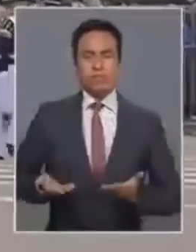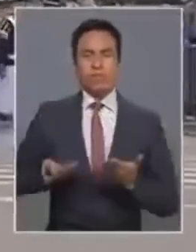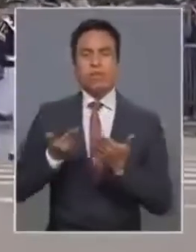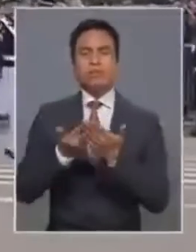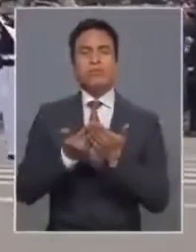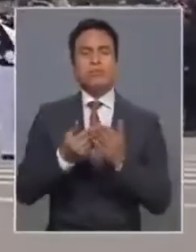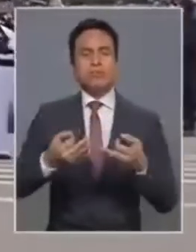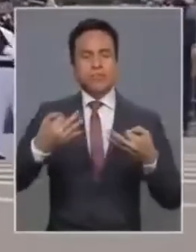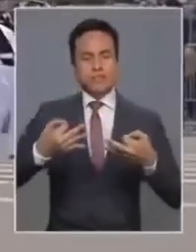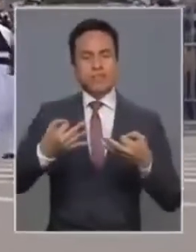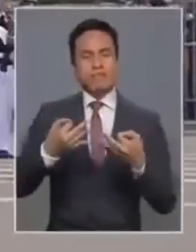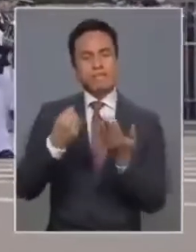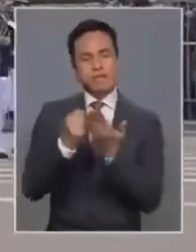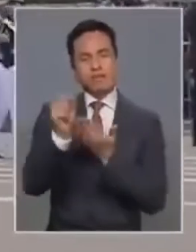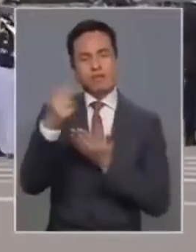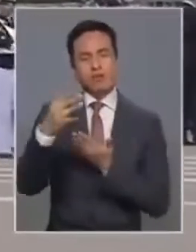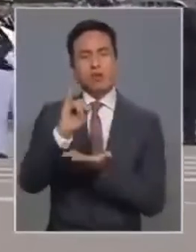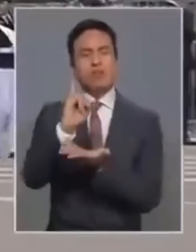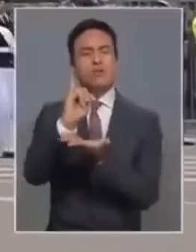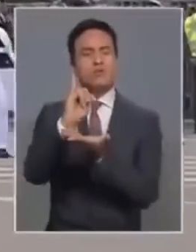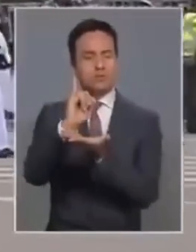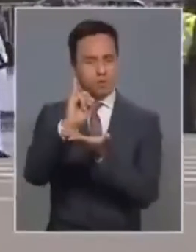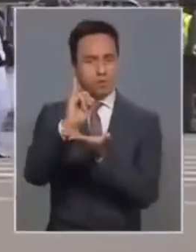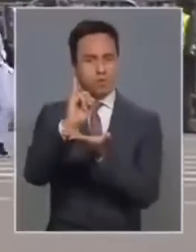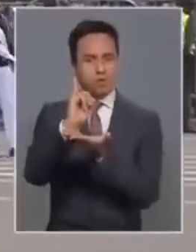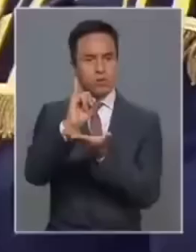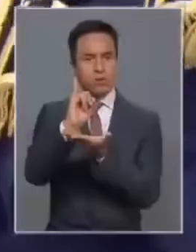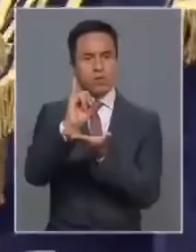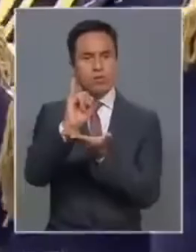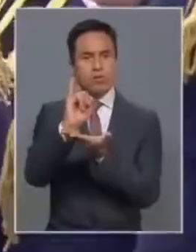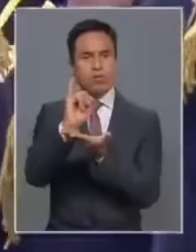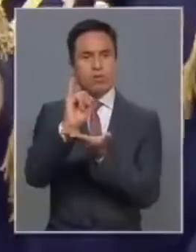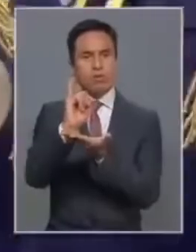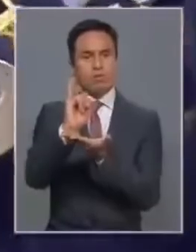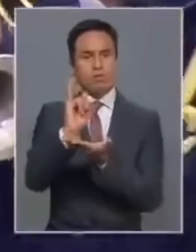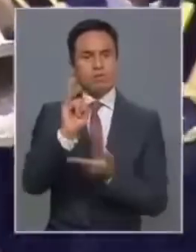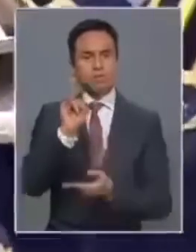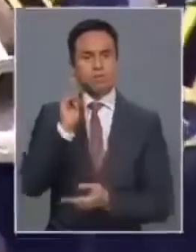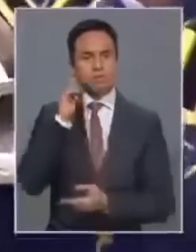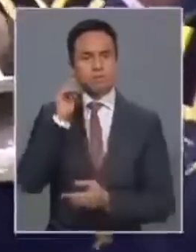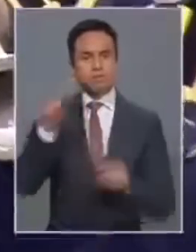una excelente valoración hacia la institución por parte de la sociedad entera.